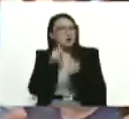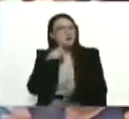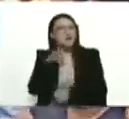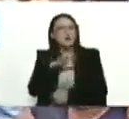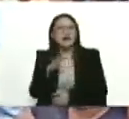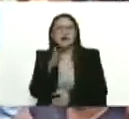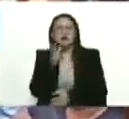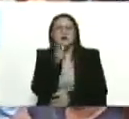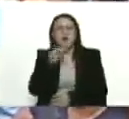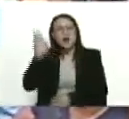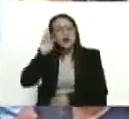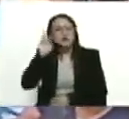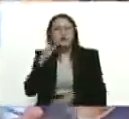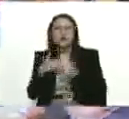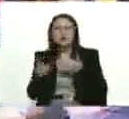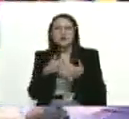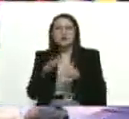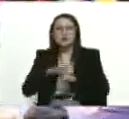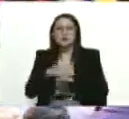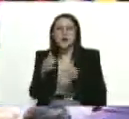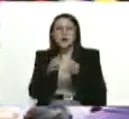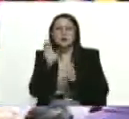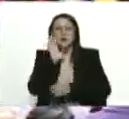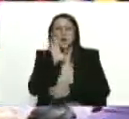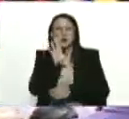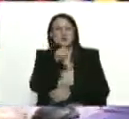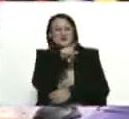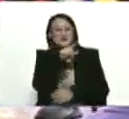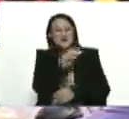la razón. Porque la oligarquía,